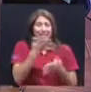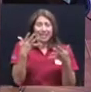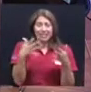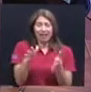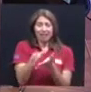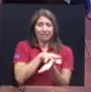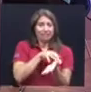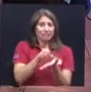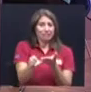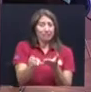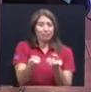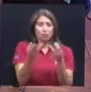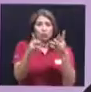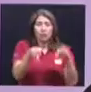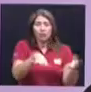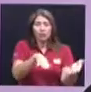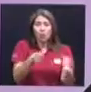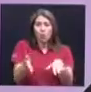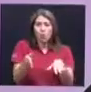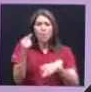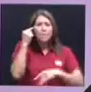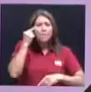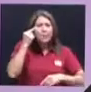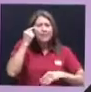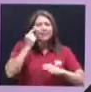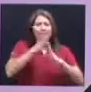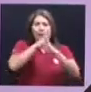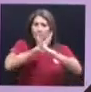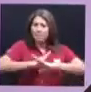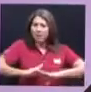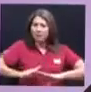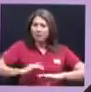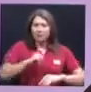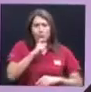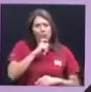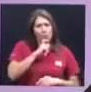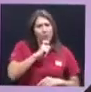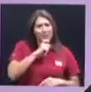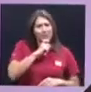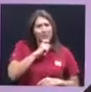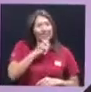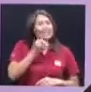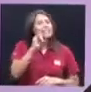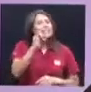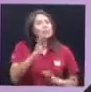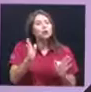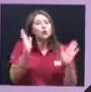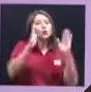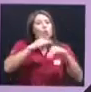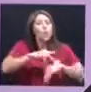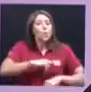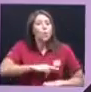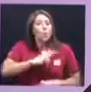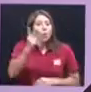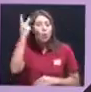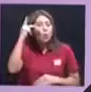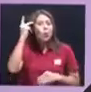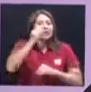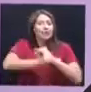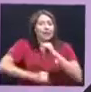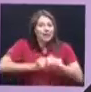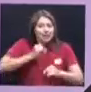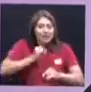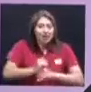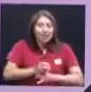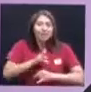una paz es muy difícil sin que exista una voluntad política internacional de que esa